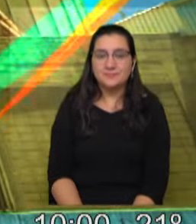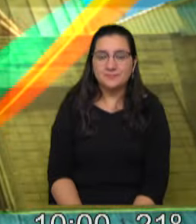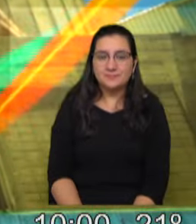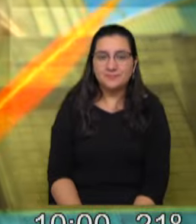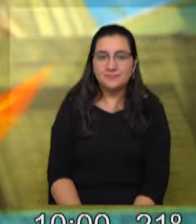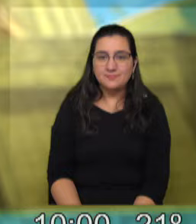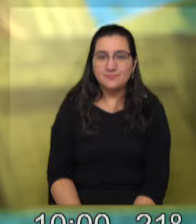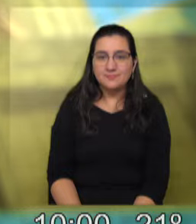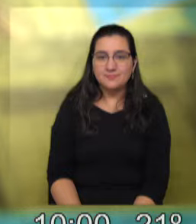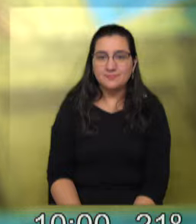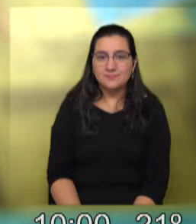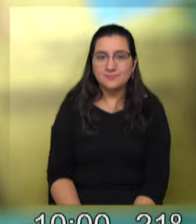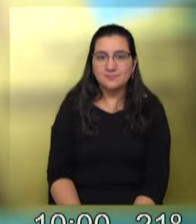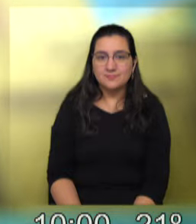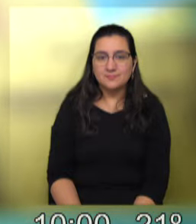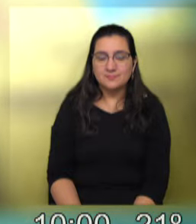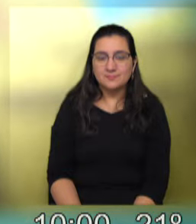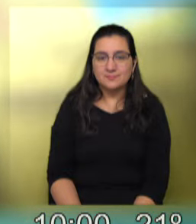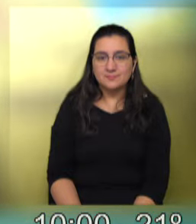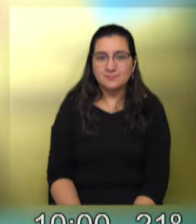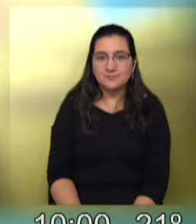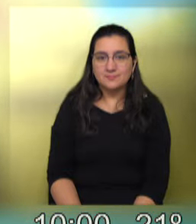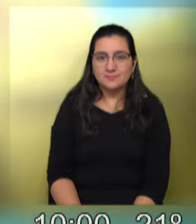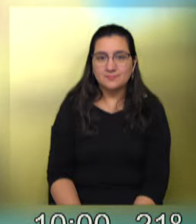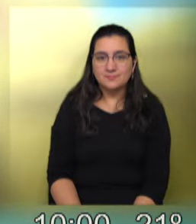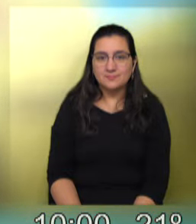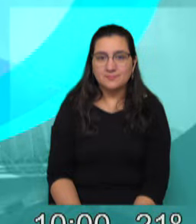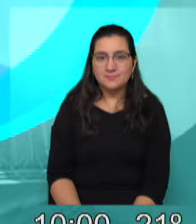Sur de la orilla de acá,